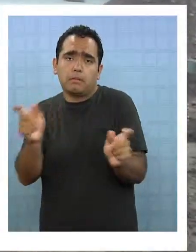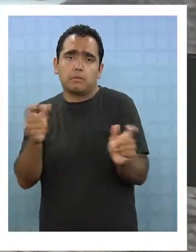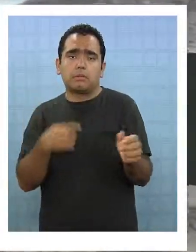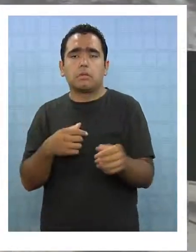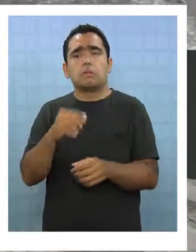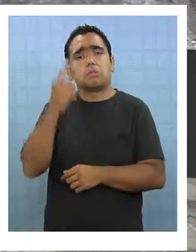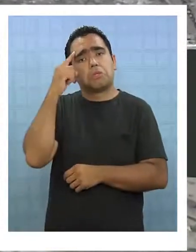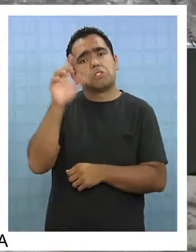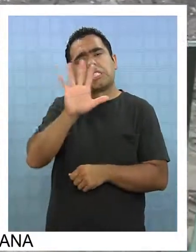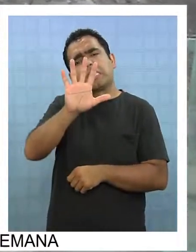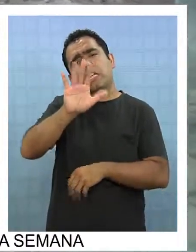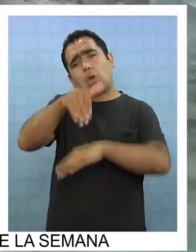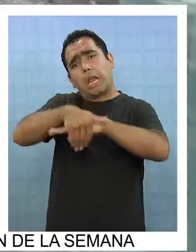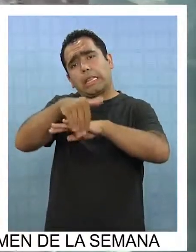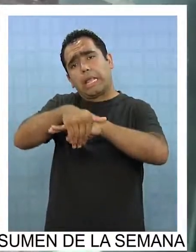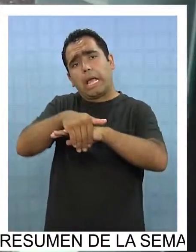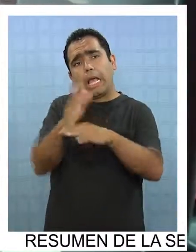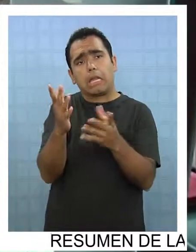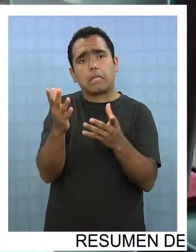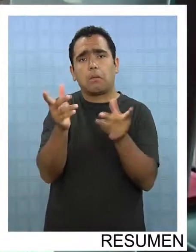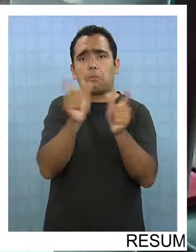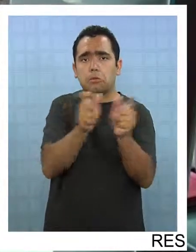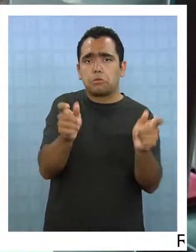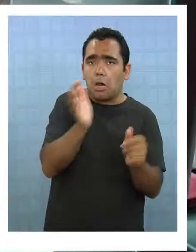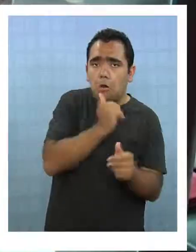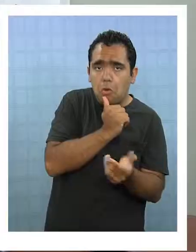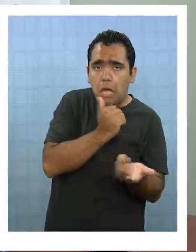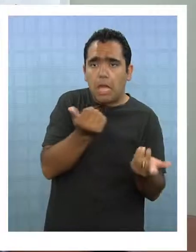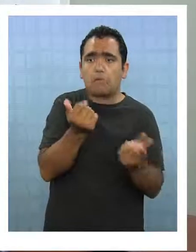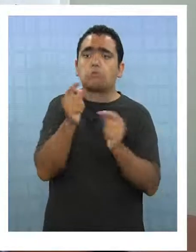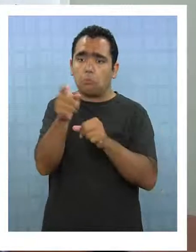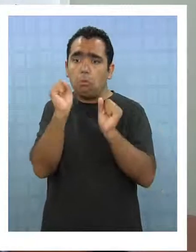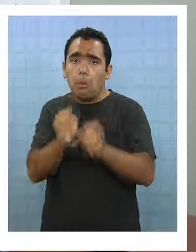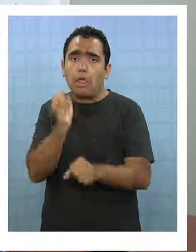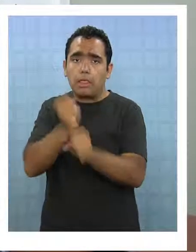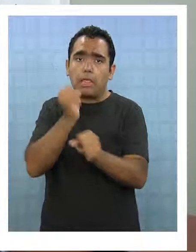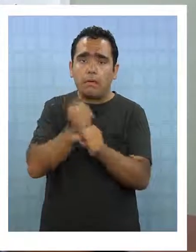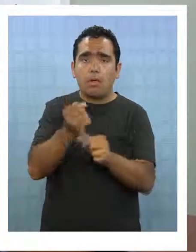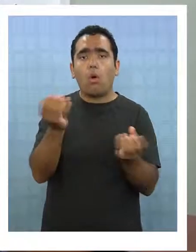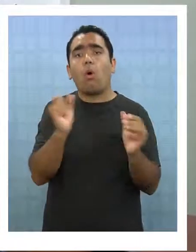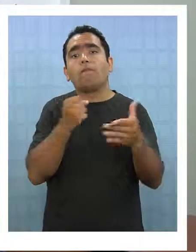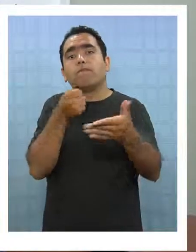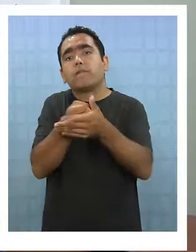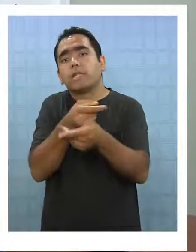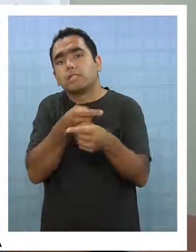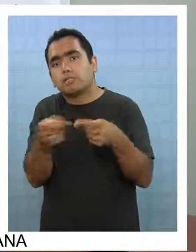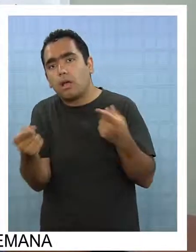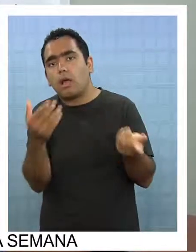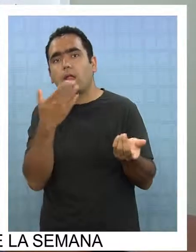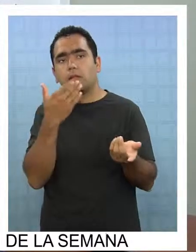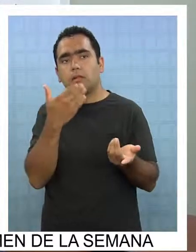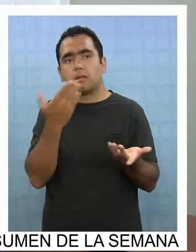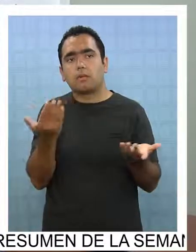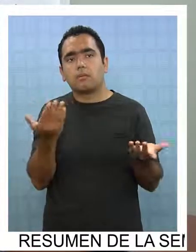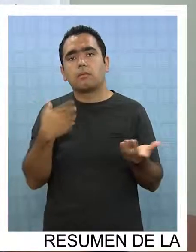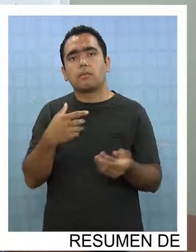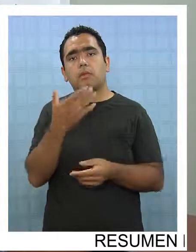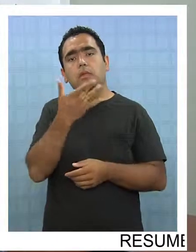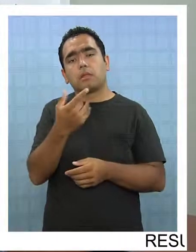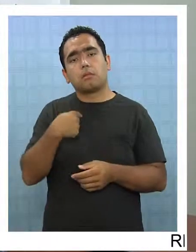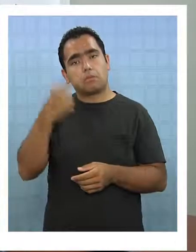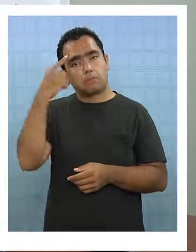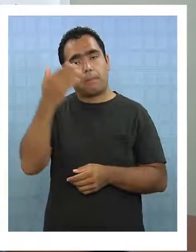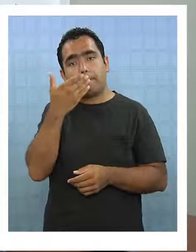sé, después de las cinco de la tarde que ya baja el flujo de gente o trabajar el fin de semana, porque sería